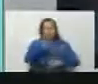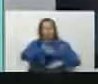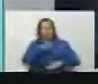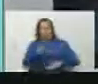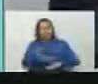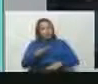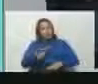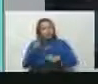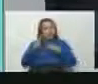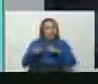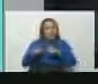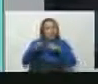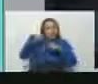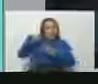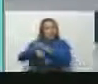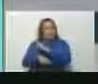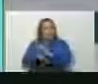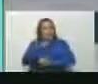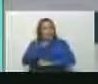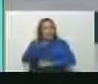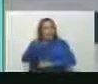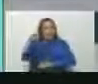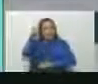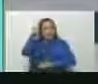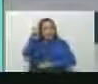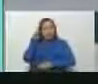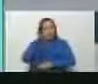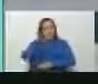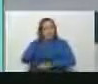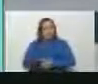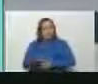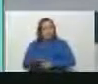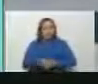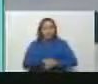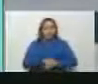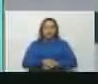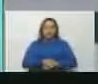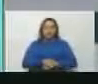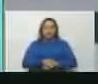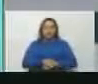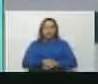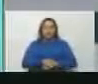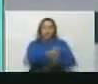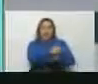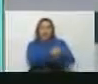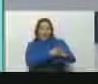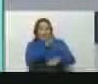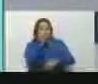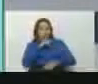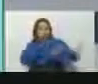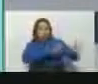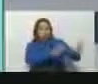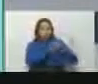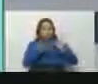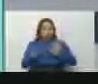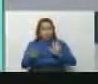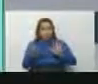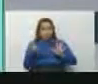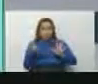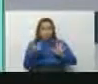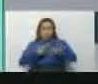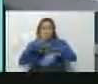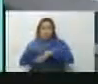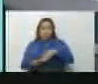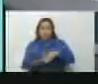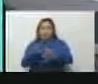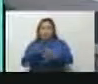pero claro, en detrimento... Pero sí, pero sí abandonar la nuestra. Sí. Hasta el año 99, hasta antes del año 99, nos llegaban los